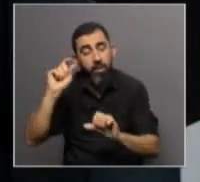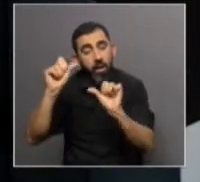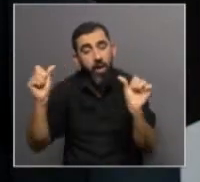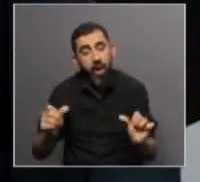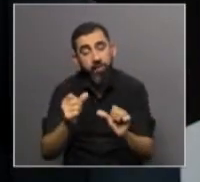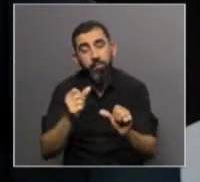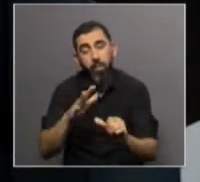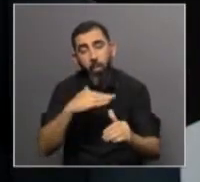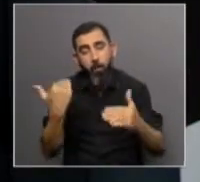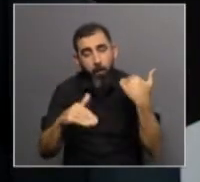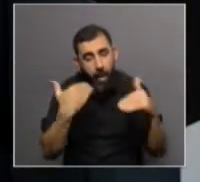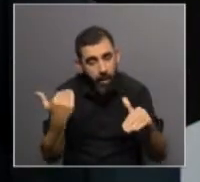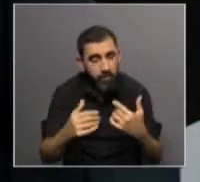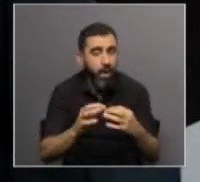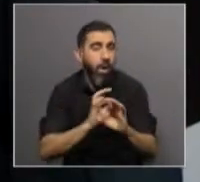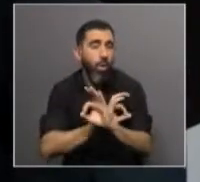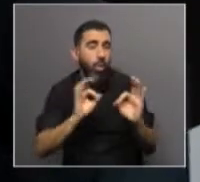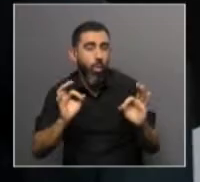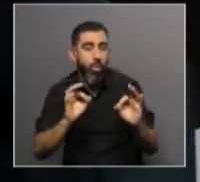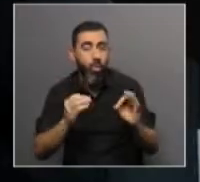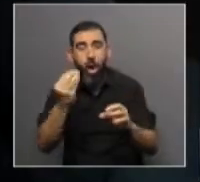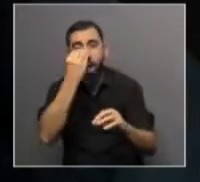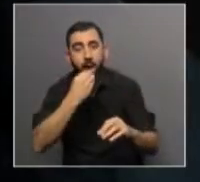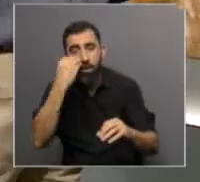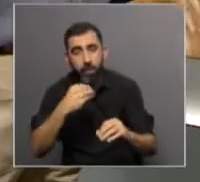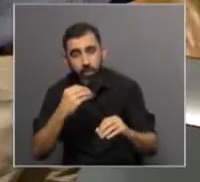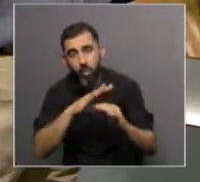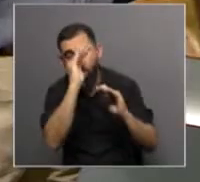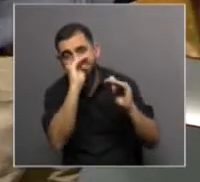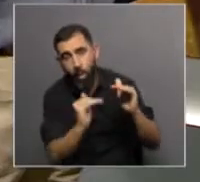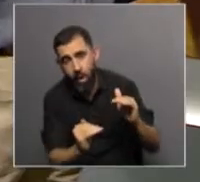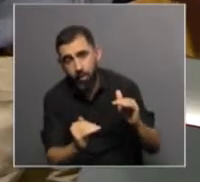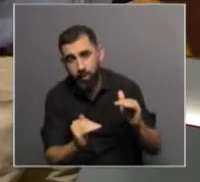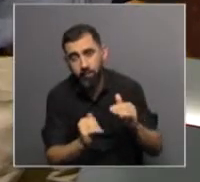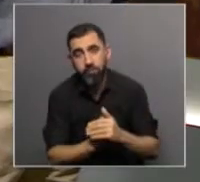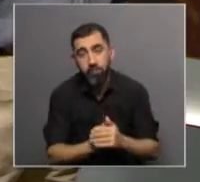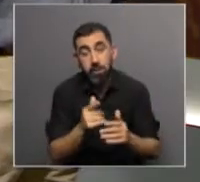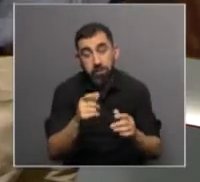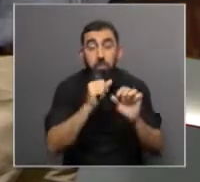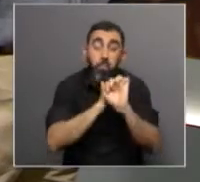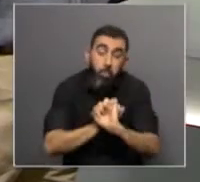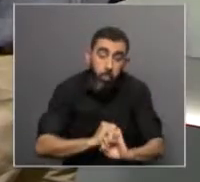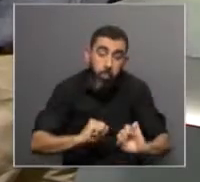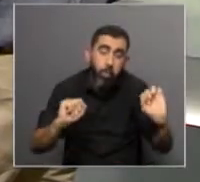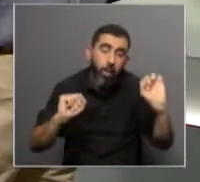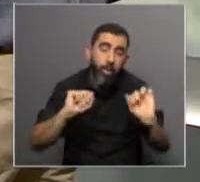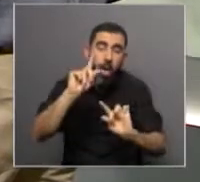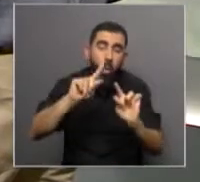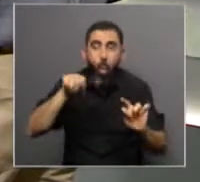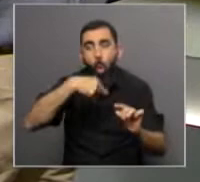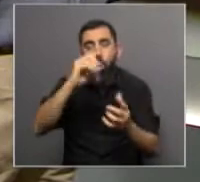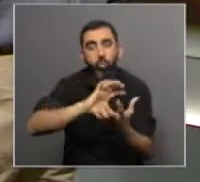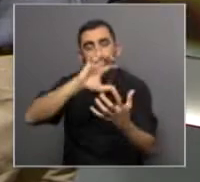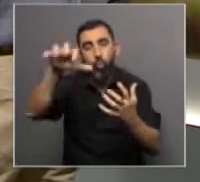un matadero o una provisión de alimentación. Eso quizás estaba en algún otro